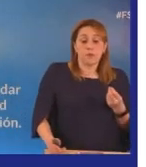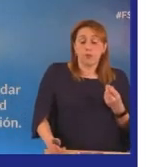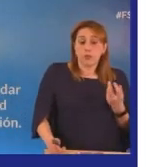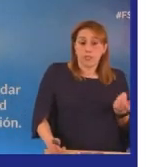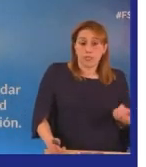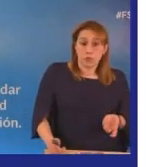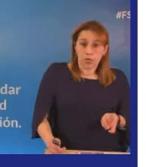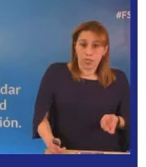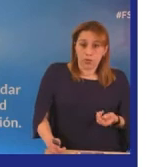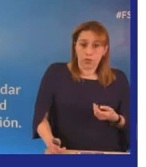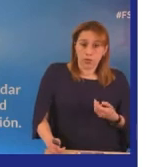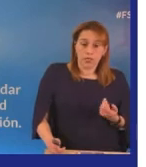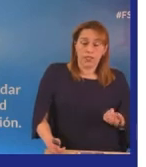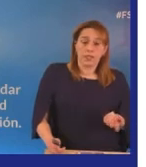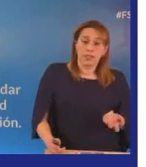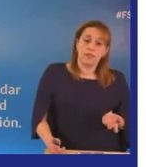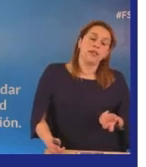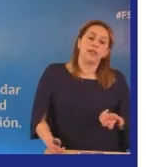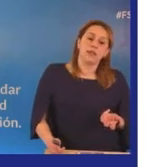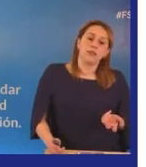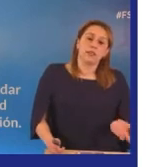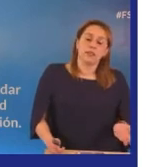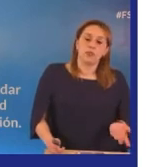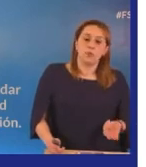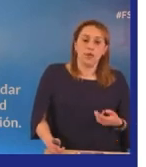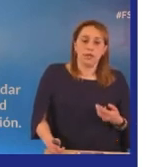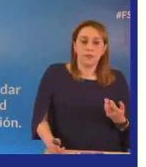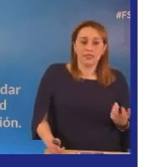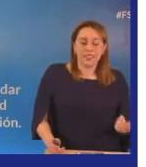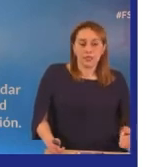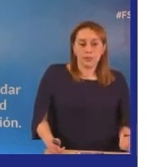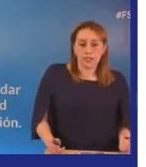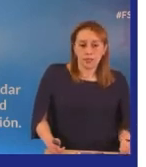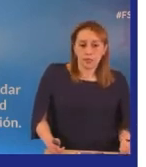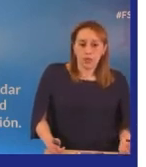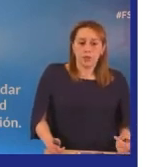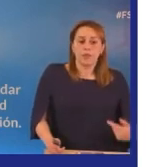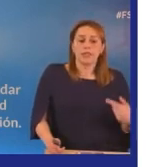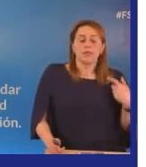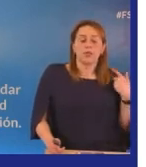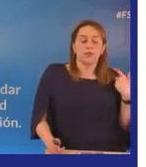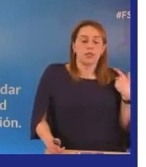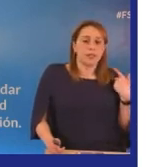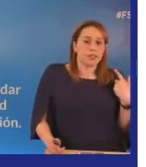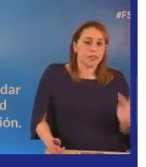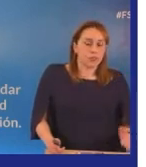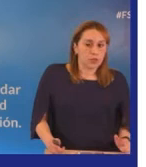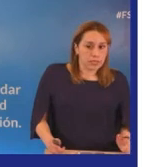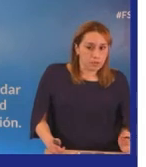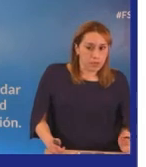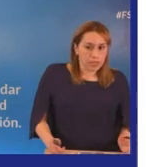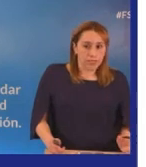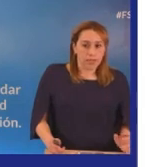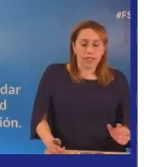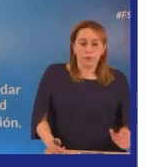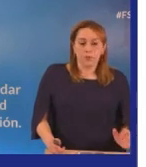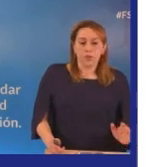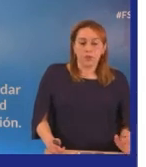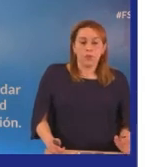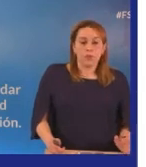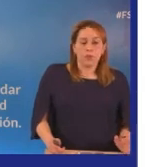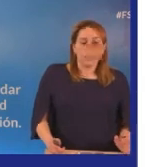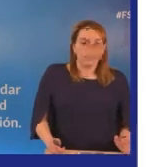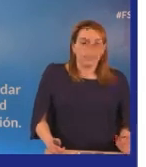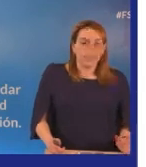nosotros vamos a estimular o vamos a hacer la actividad de rehabilitación para mantenimiento, para disminuir lesiones de piel y al